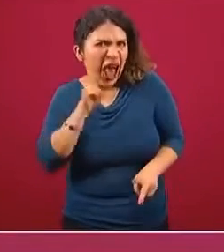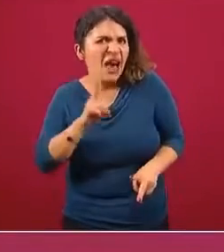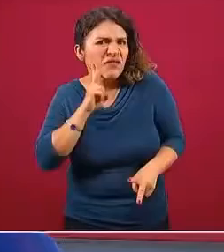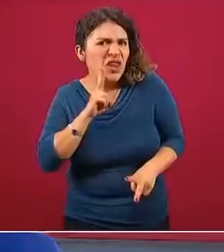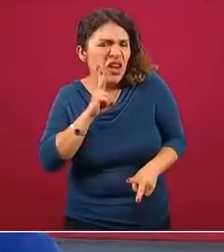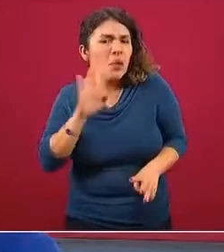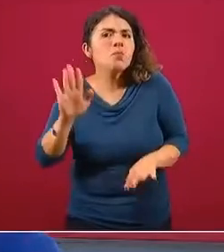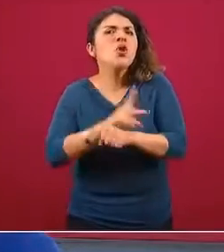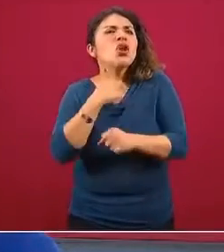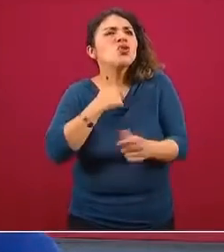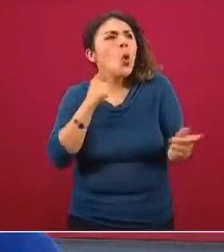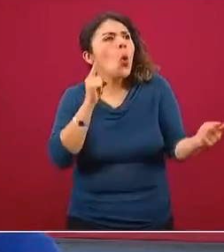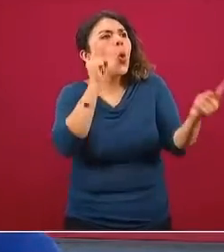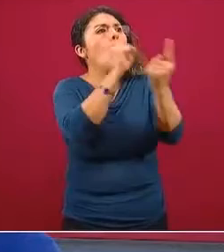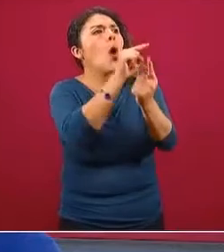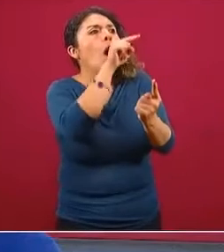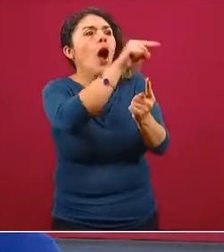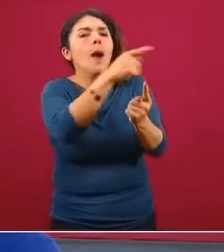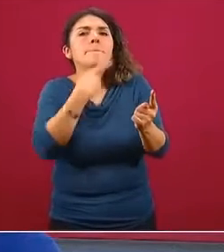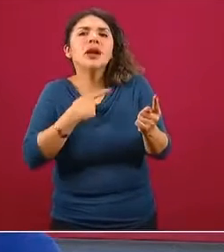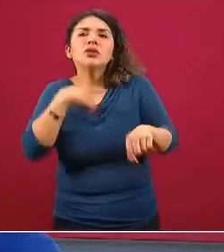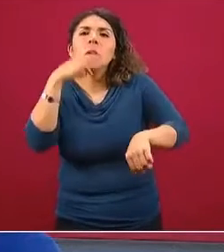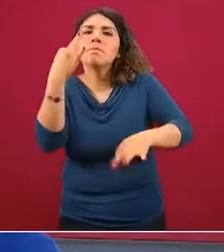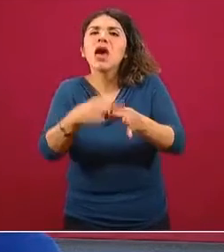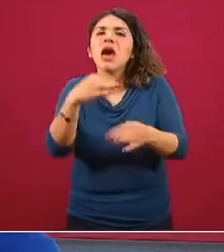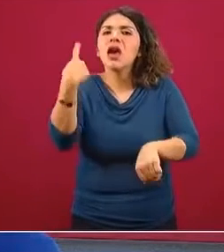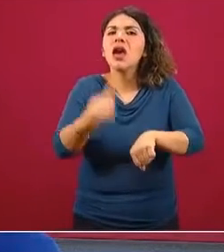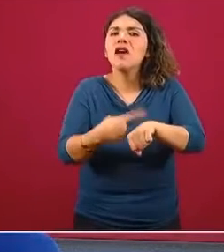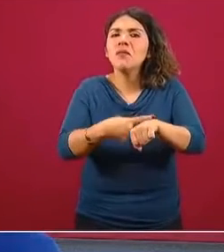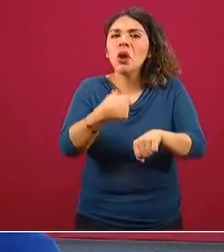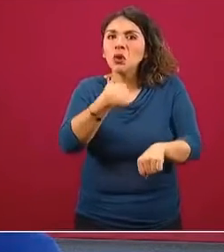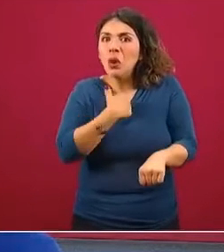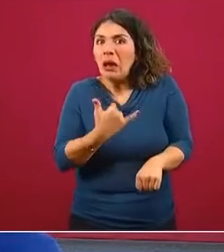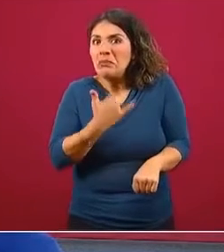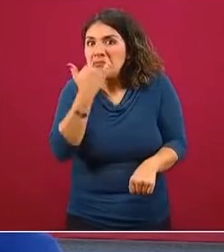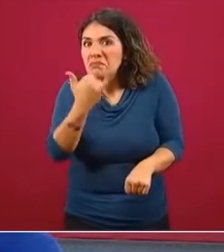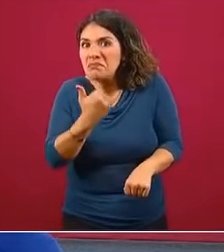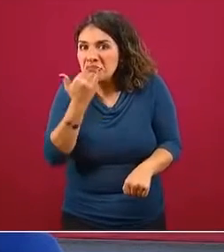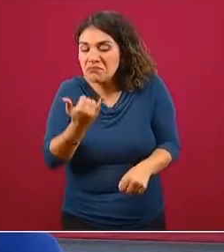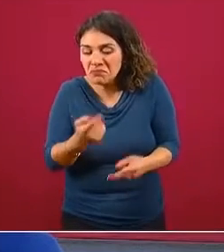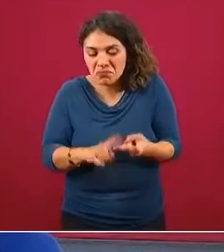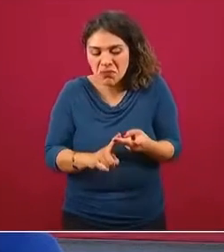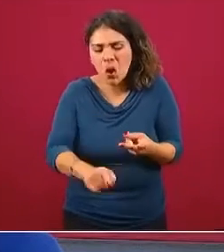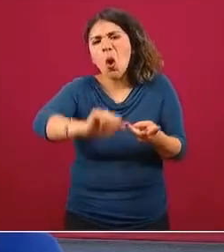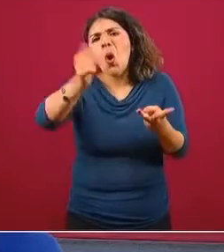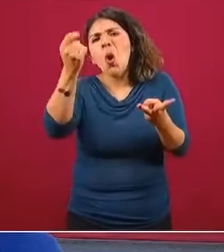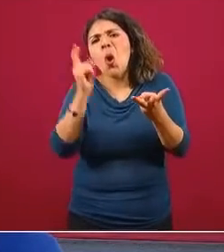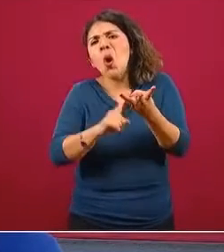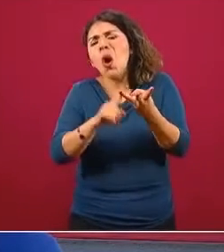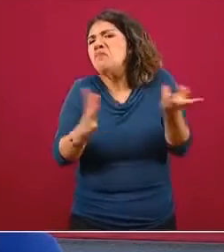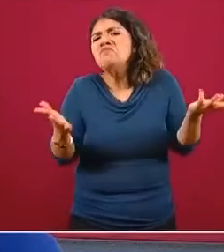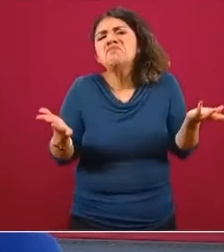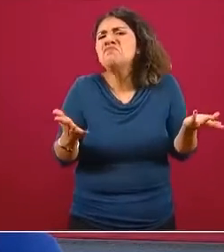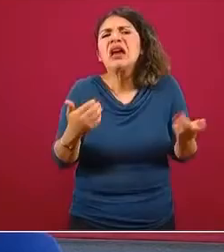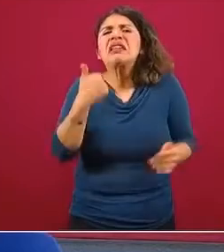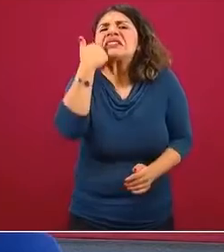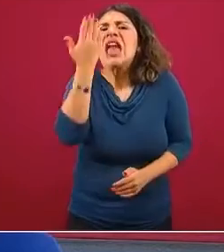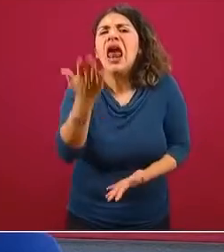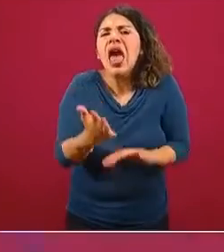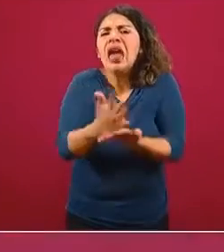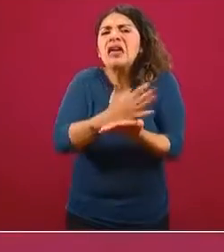porque quizá estuvieron en contacto con alguien que fue confirmado. Pero también hay quien solamente porque quiere hacerse la